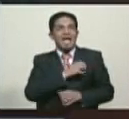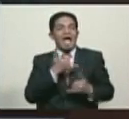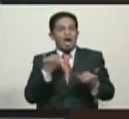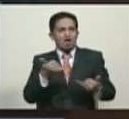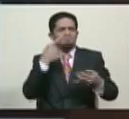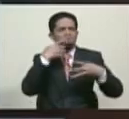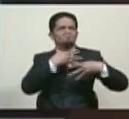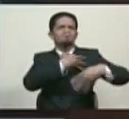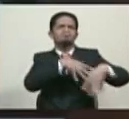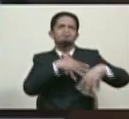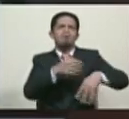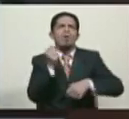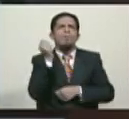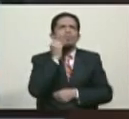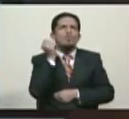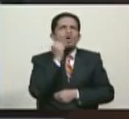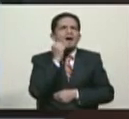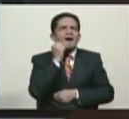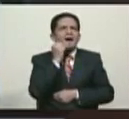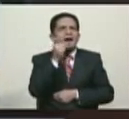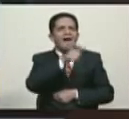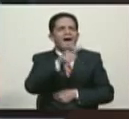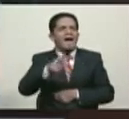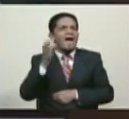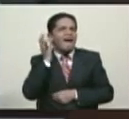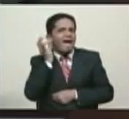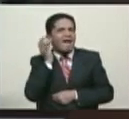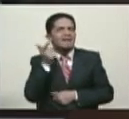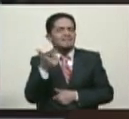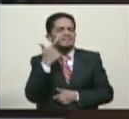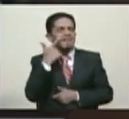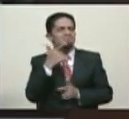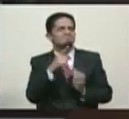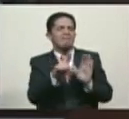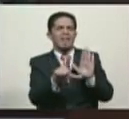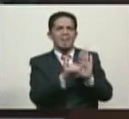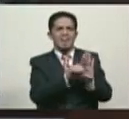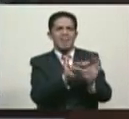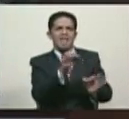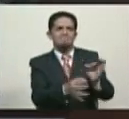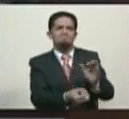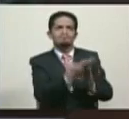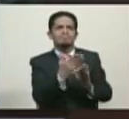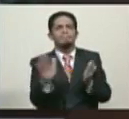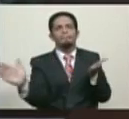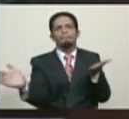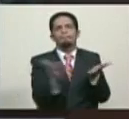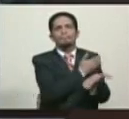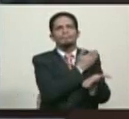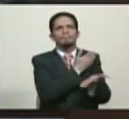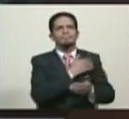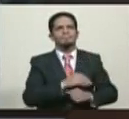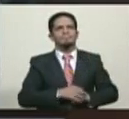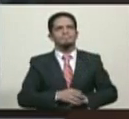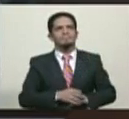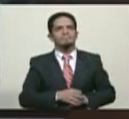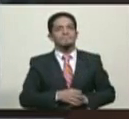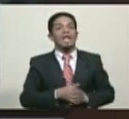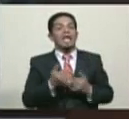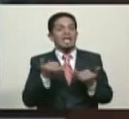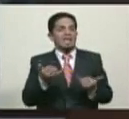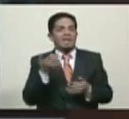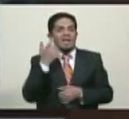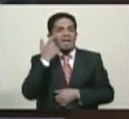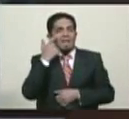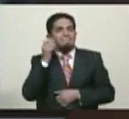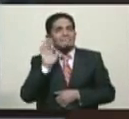de mujeres que ven la amenaza de que la legislación en materia de género sea derogada. Y no es una simple amenaza, es